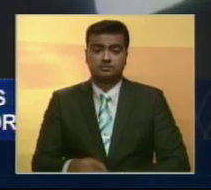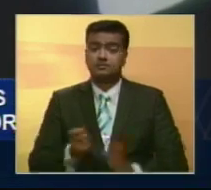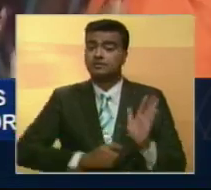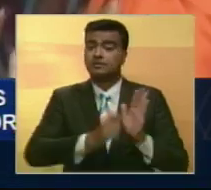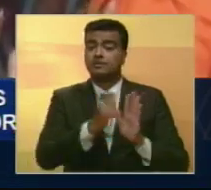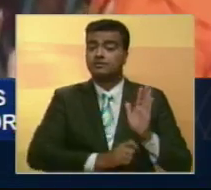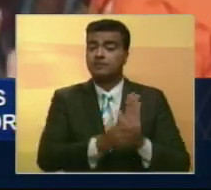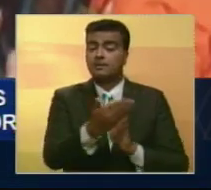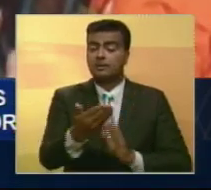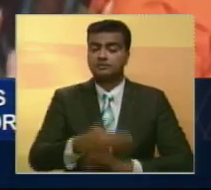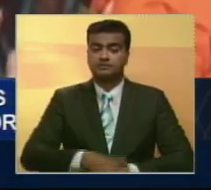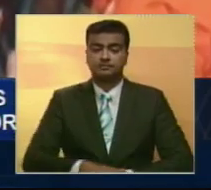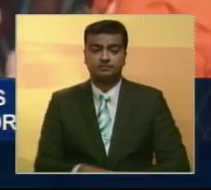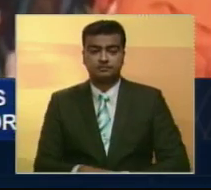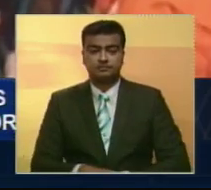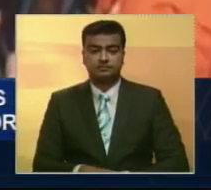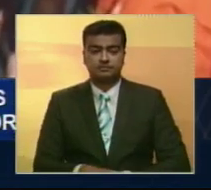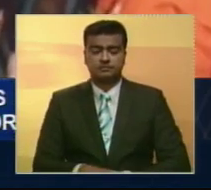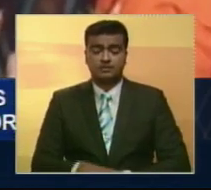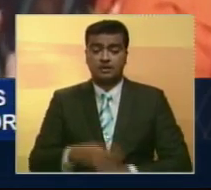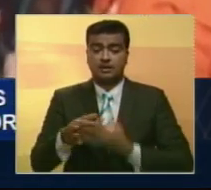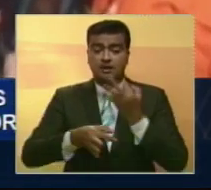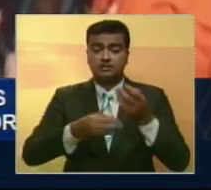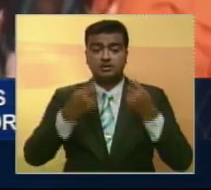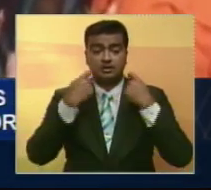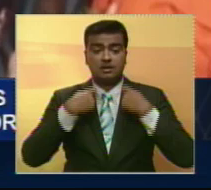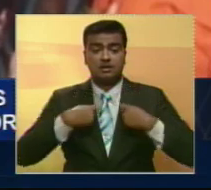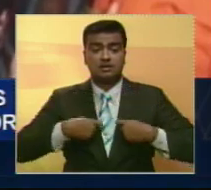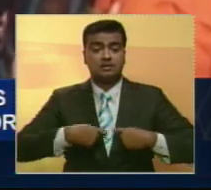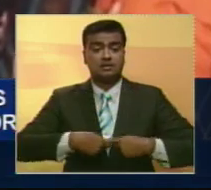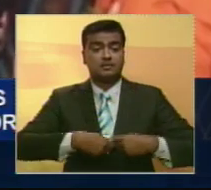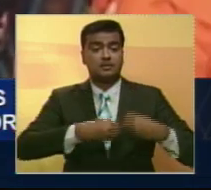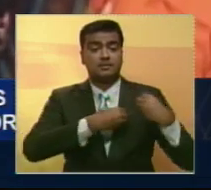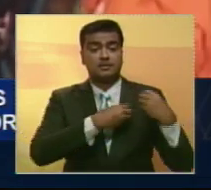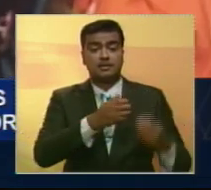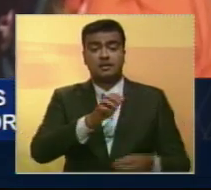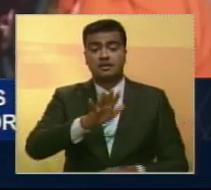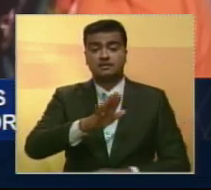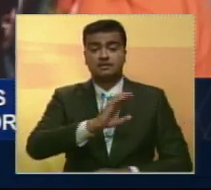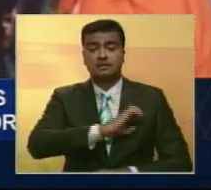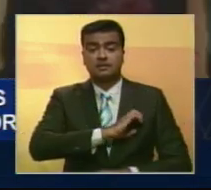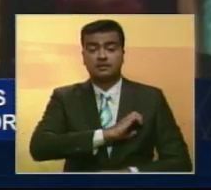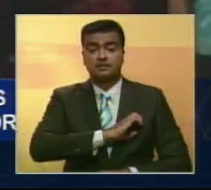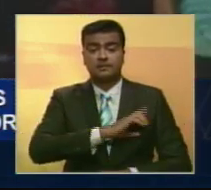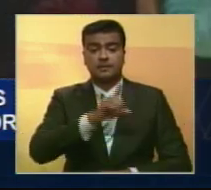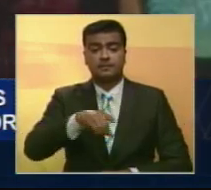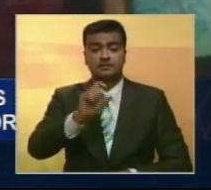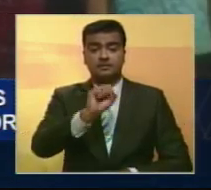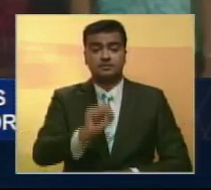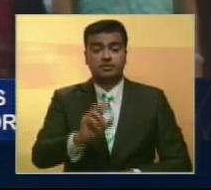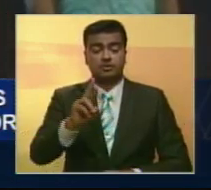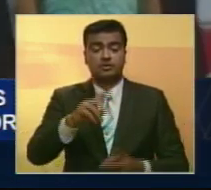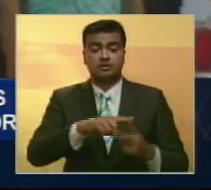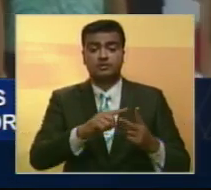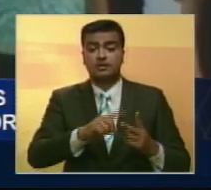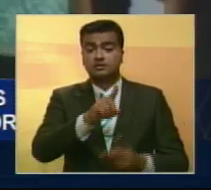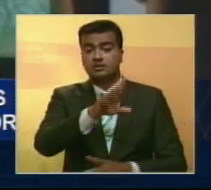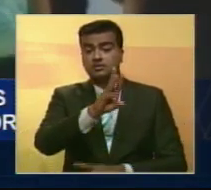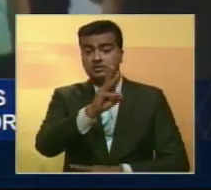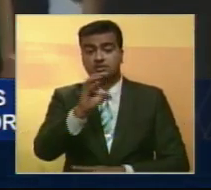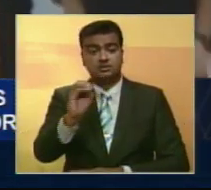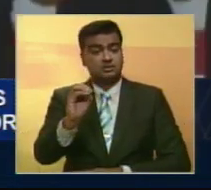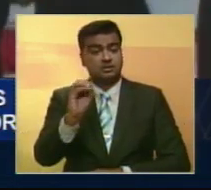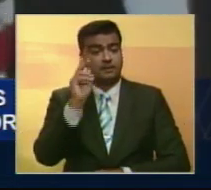aprobado. Las declaraciones fueron emitidas durante la entrega de las órdenes el 15 de enero y Simón Rodríguez a 160 docentes de la entidad